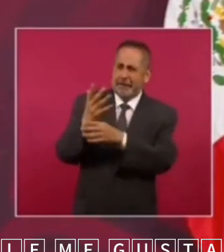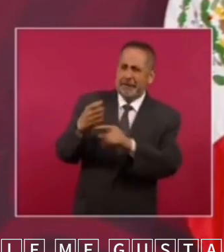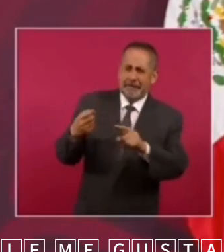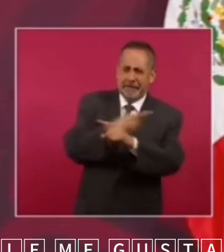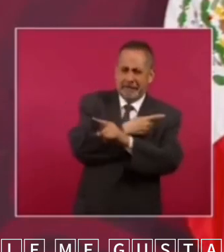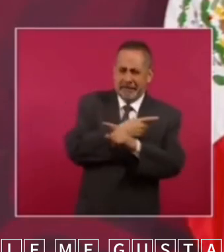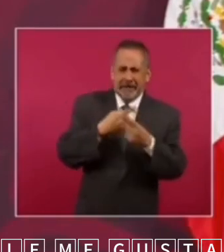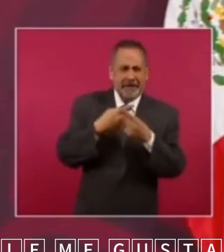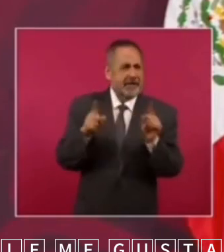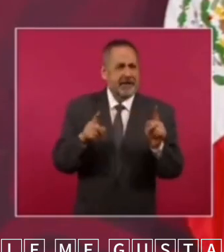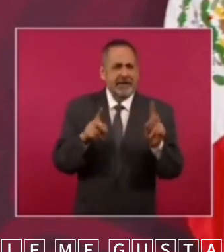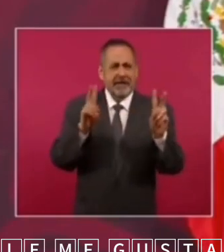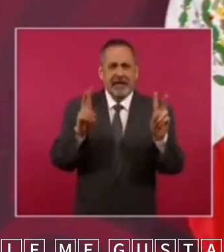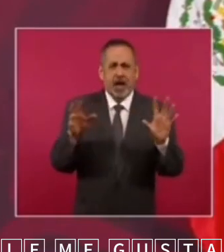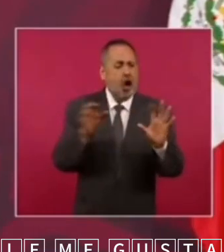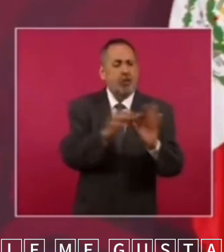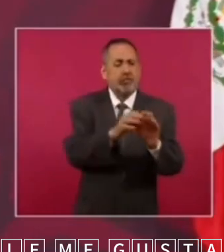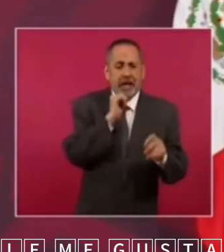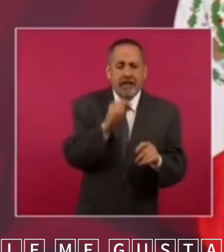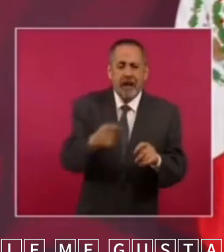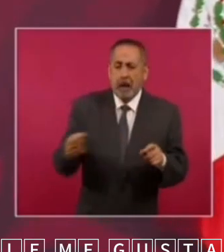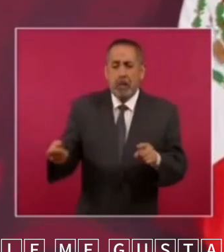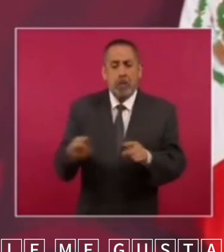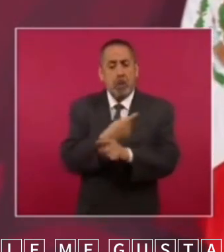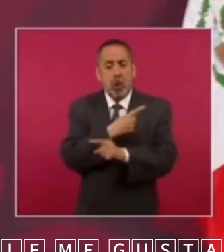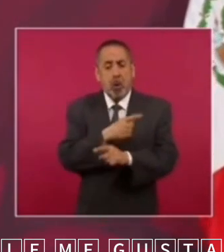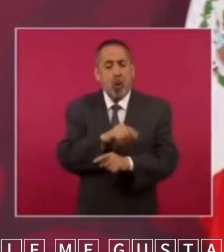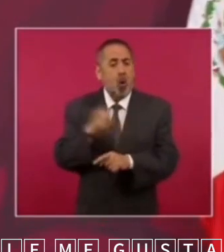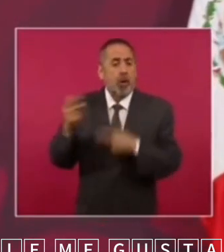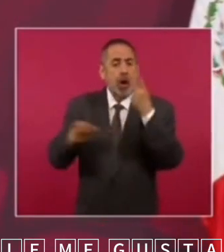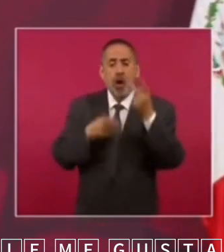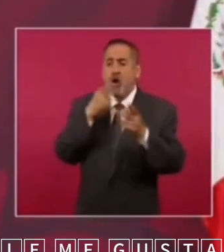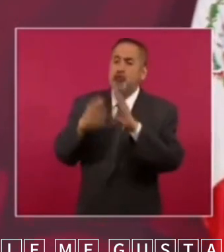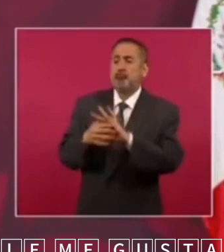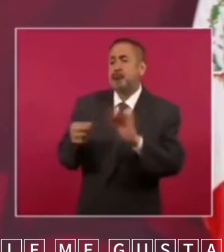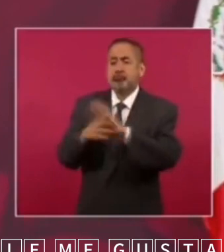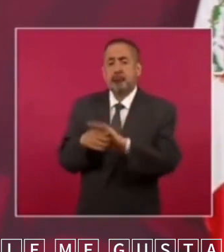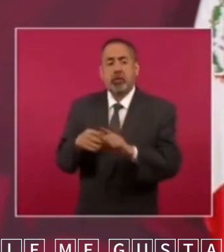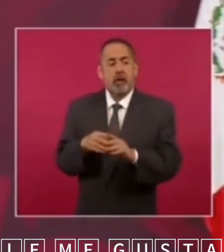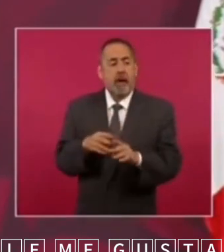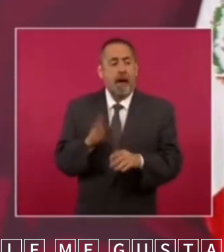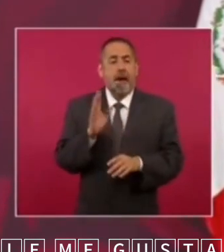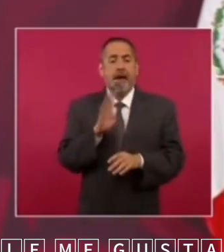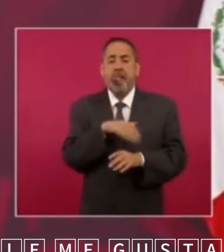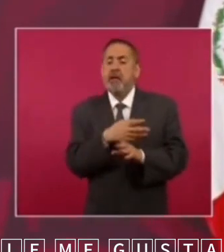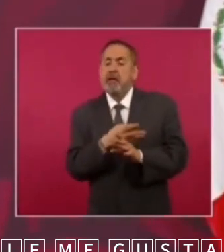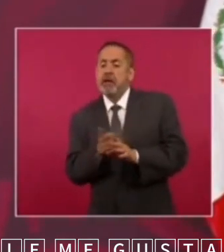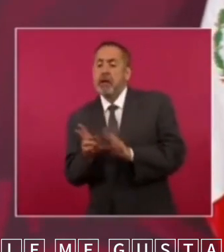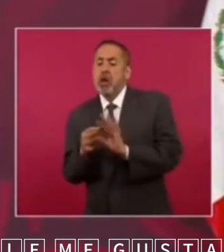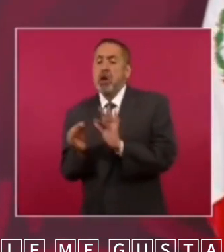con el tema en cuestión. Se va por la tangente,